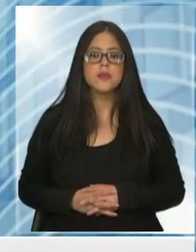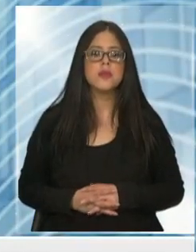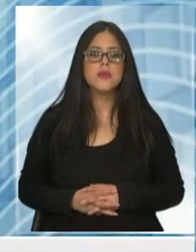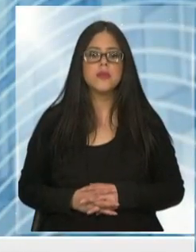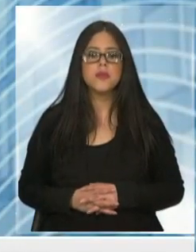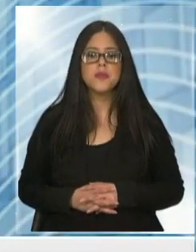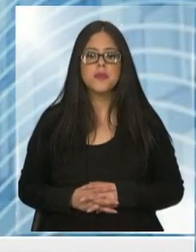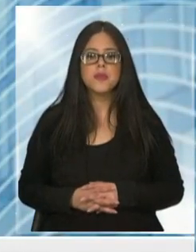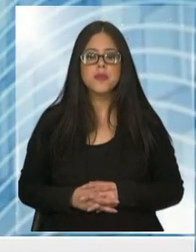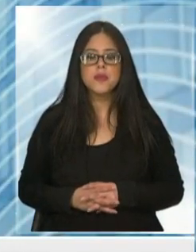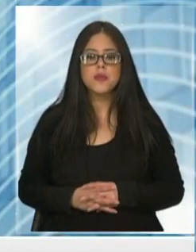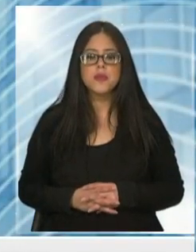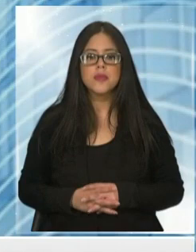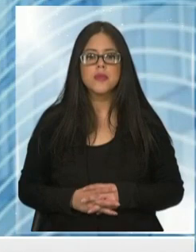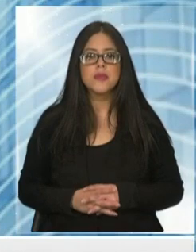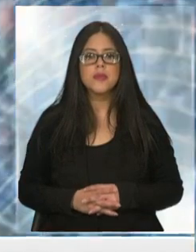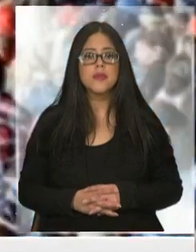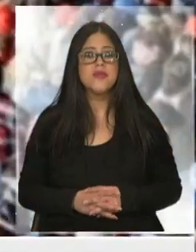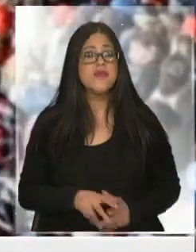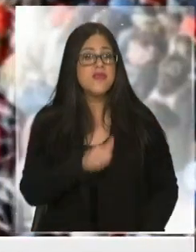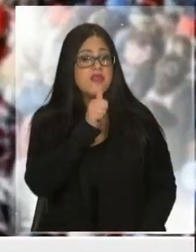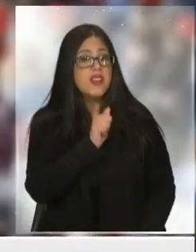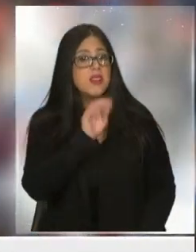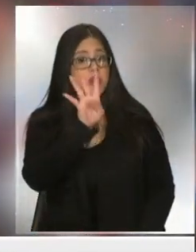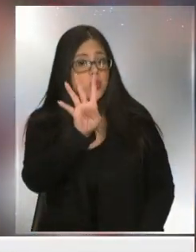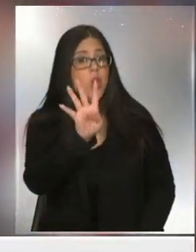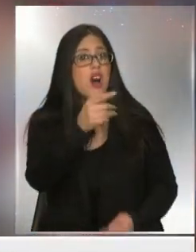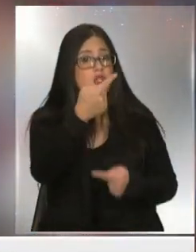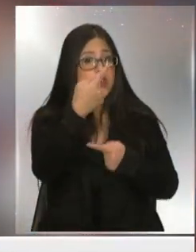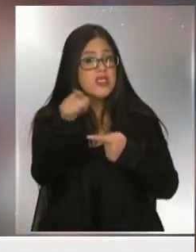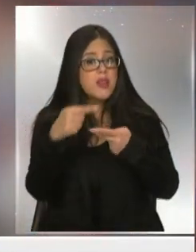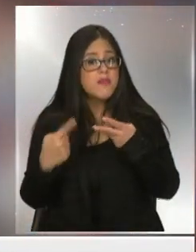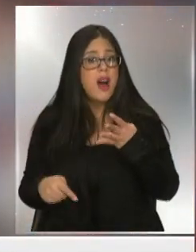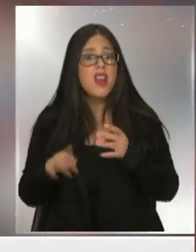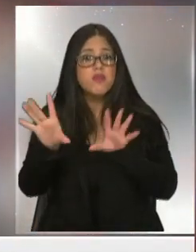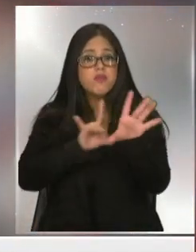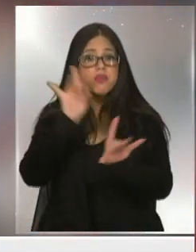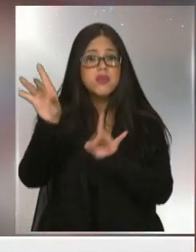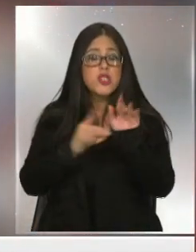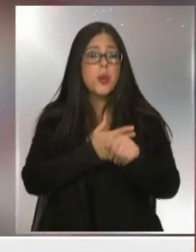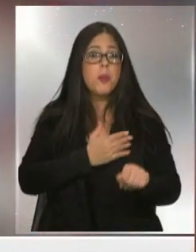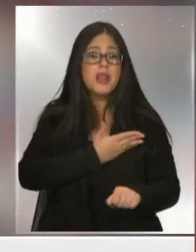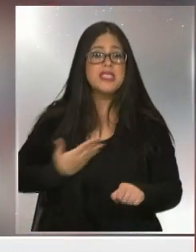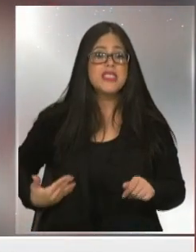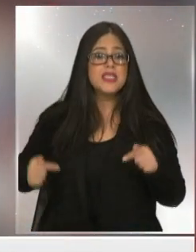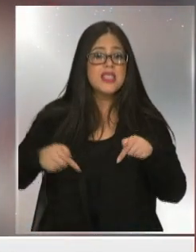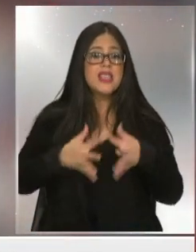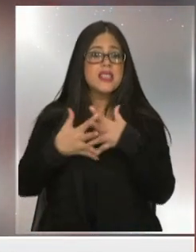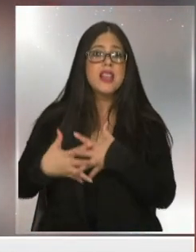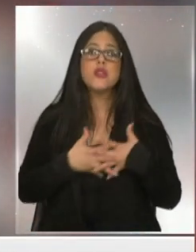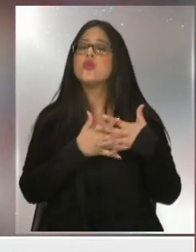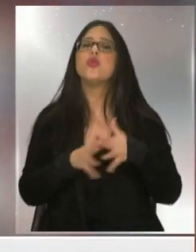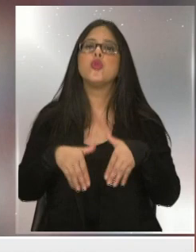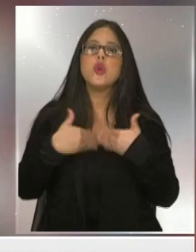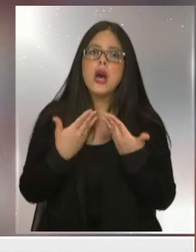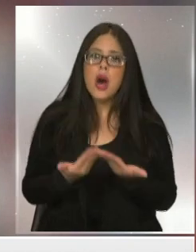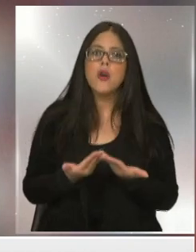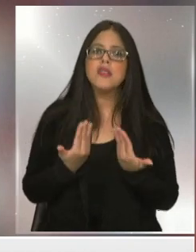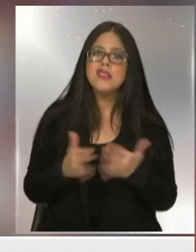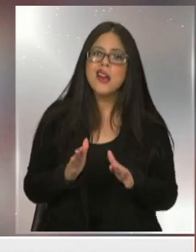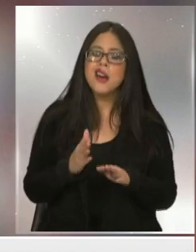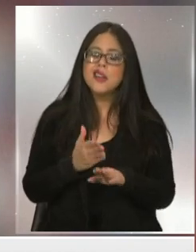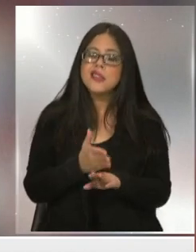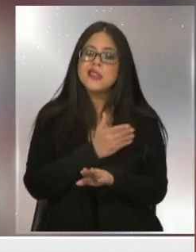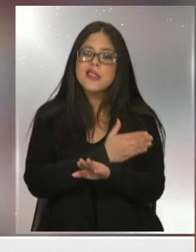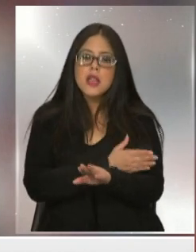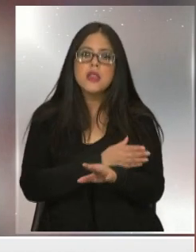Faltando exactamente 4 semanas para la elección presidencial aquí en Estados Unidos, ya se está anticipando que el